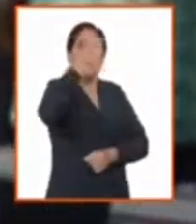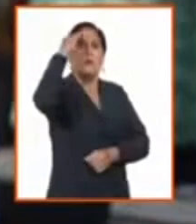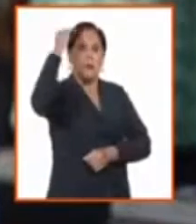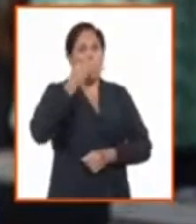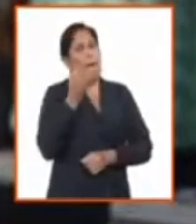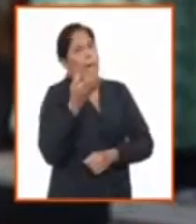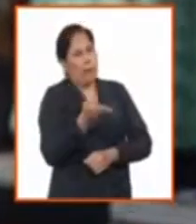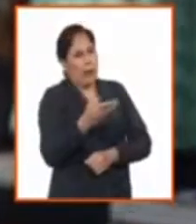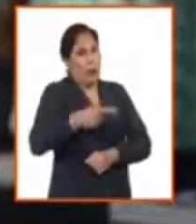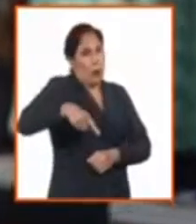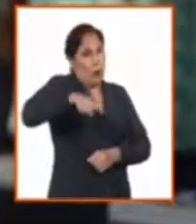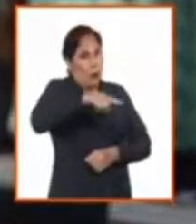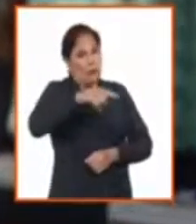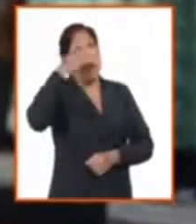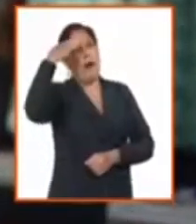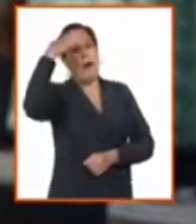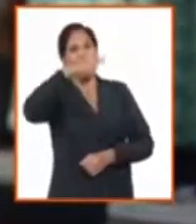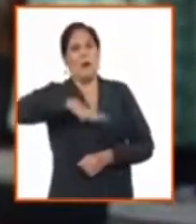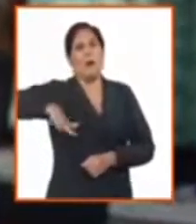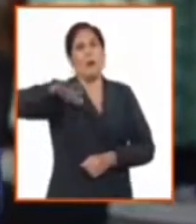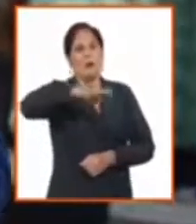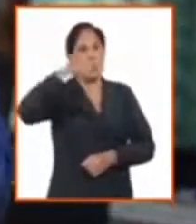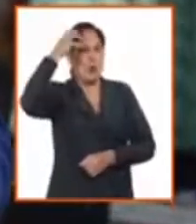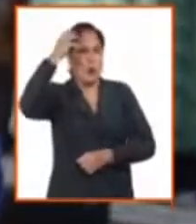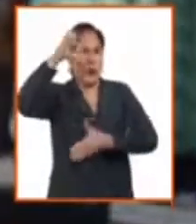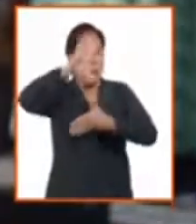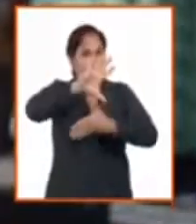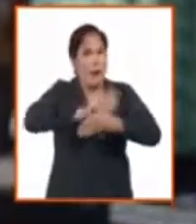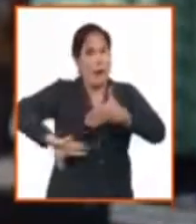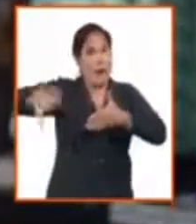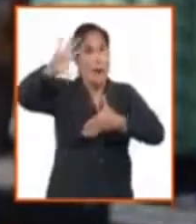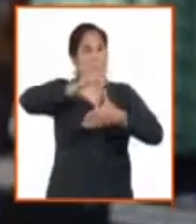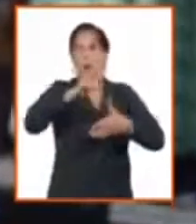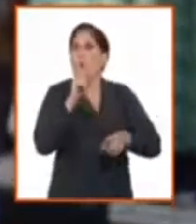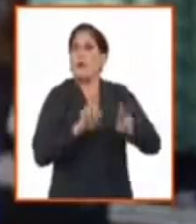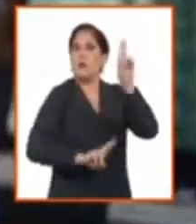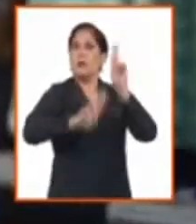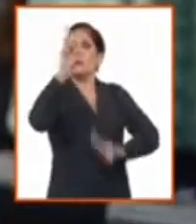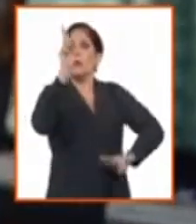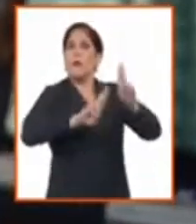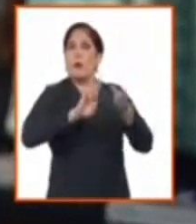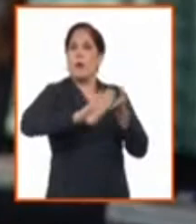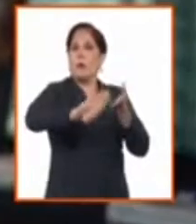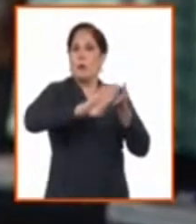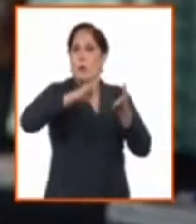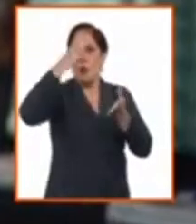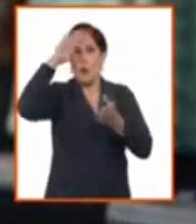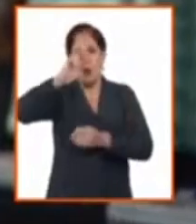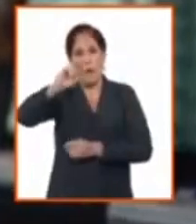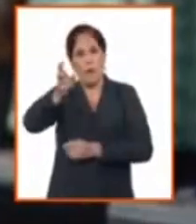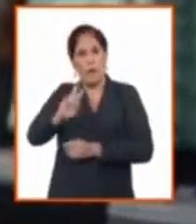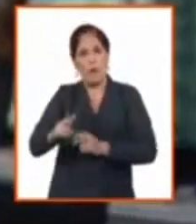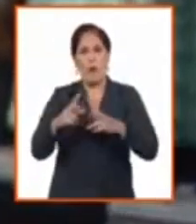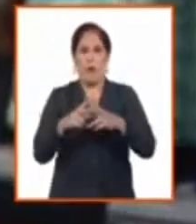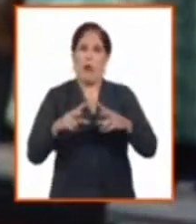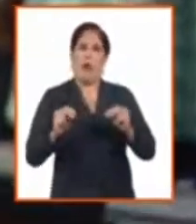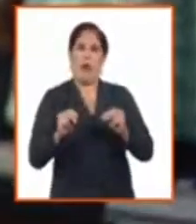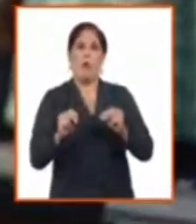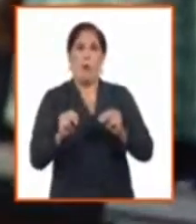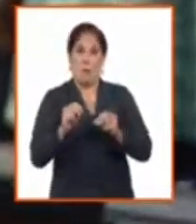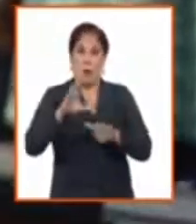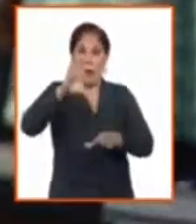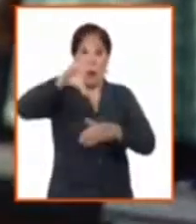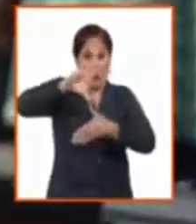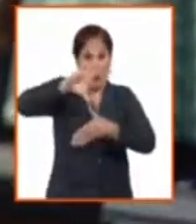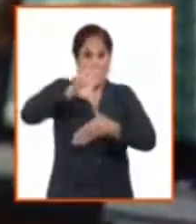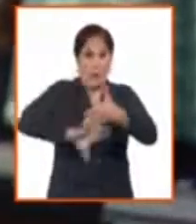compartir el agradecimiento más sincero a los gobiernos de la región que se opusieron firmemente a las exclusiones cuba venezuela y nicaragua de la cumbre de